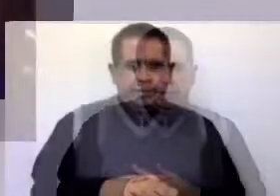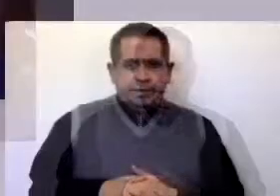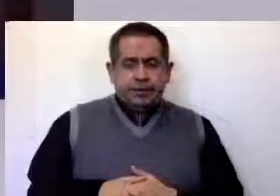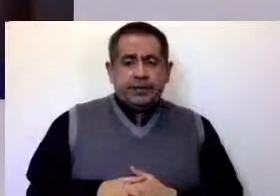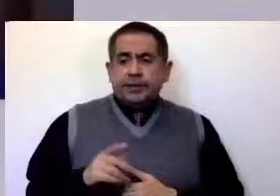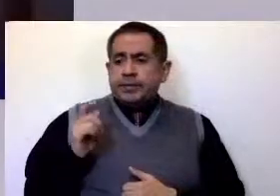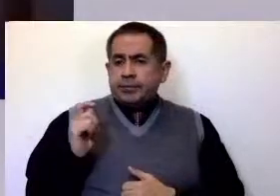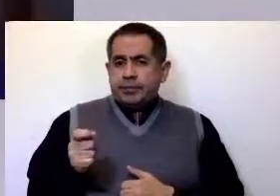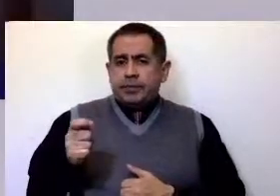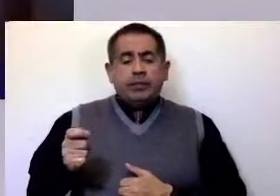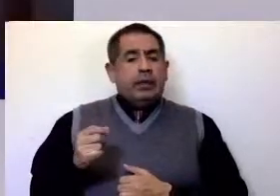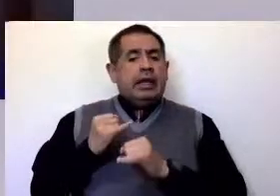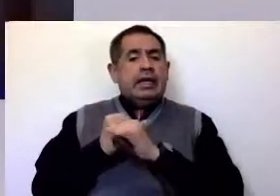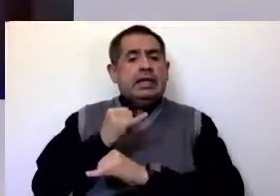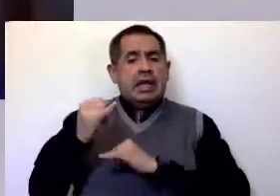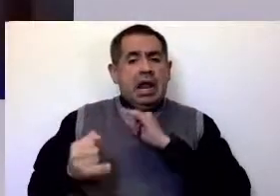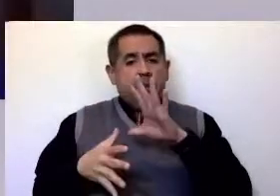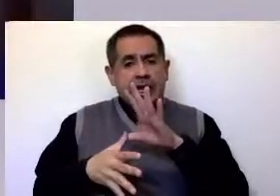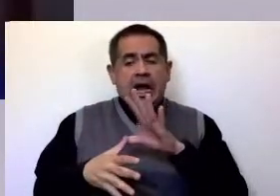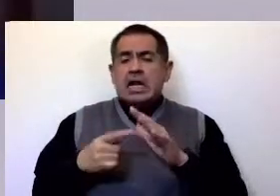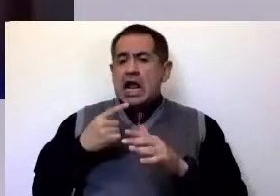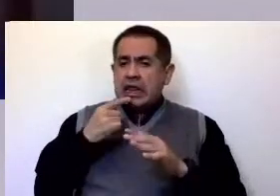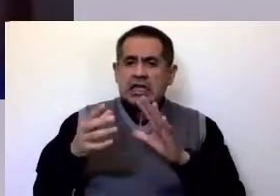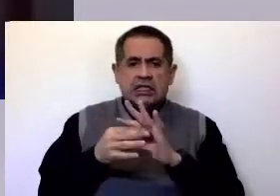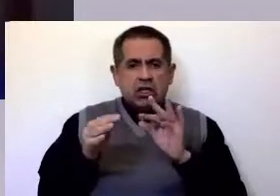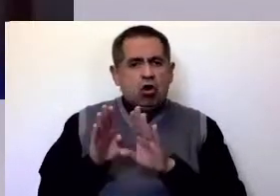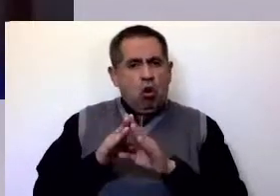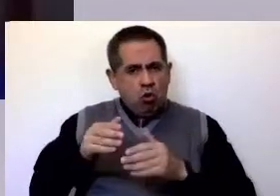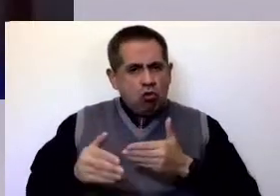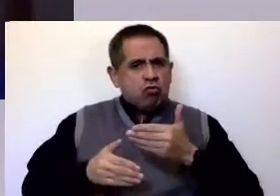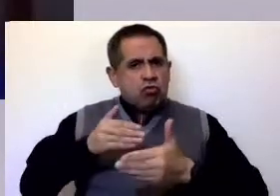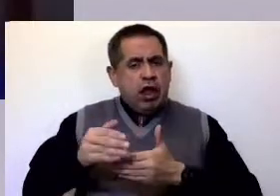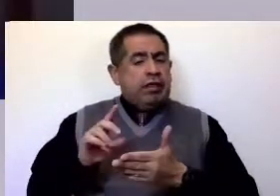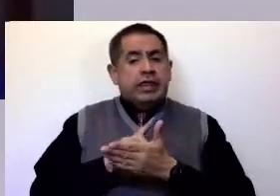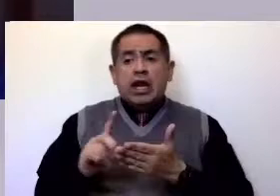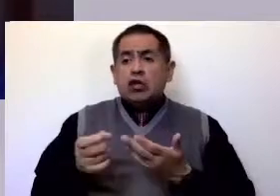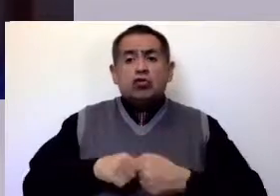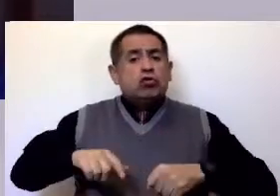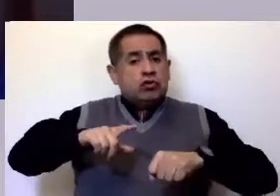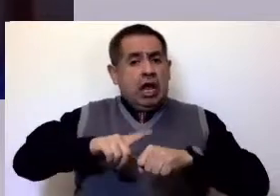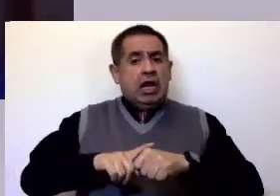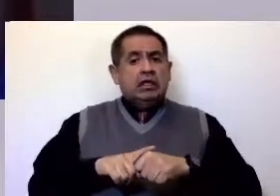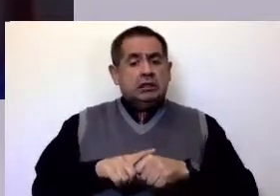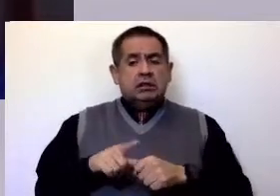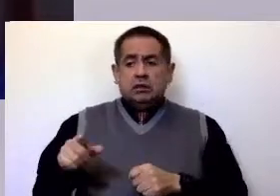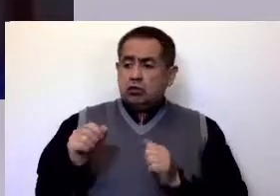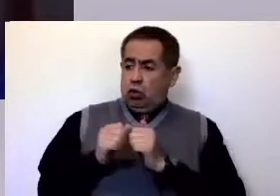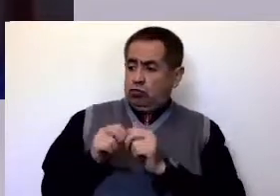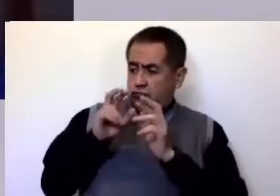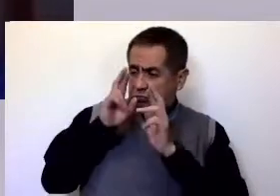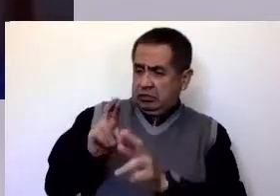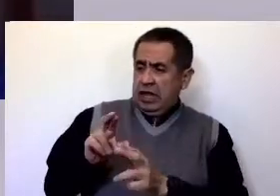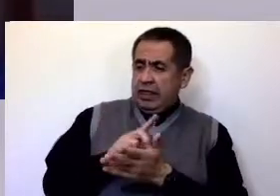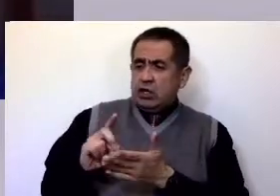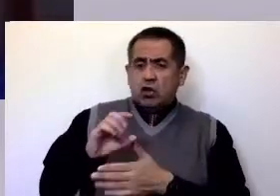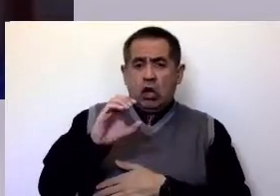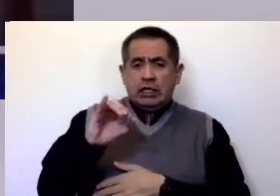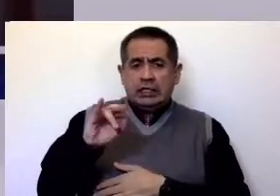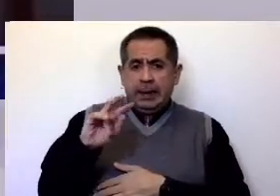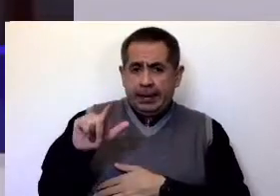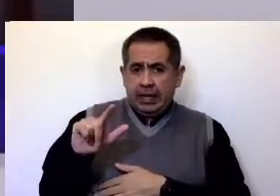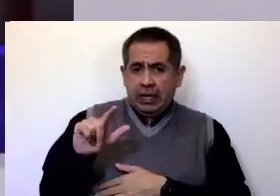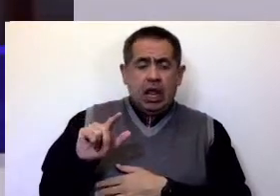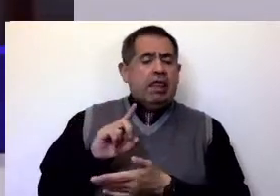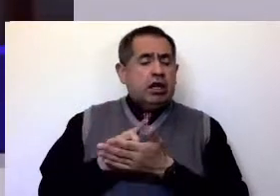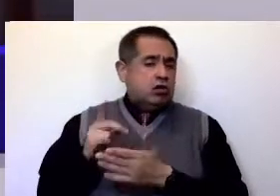interamericana optó por desarrollar el contenido de los derechos sociales a través de los derechos civiles y políticos contemplados en la